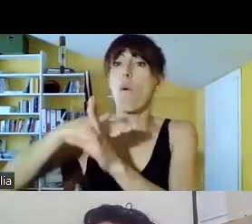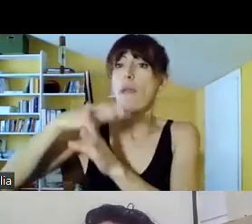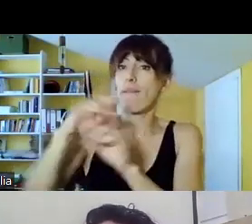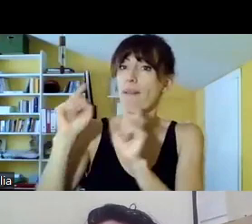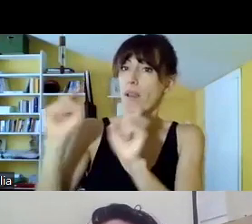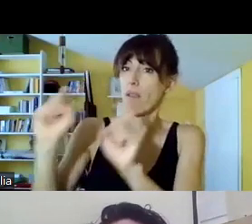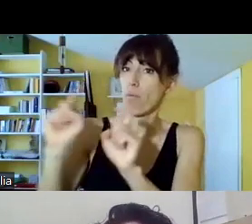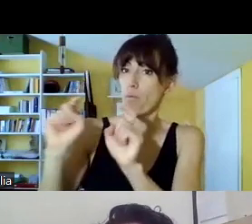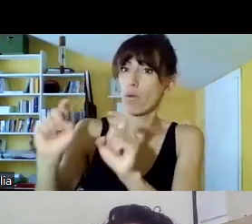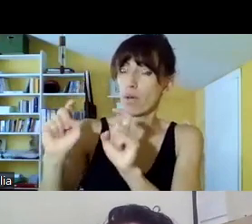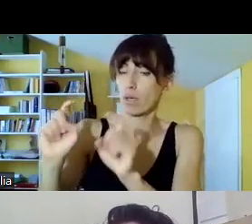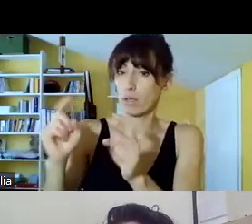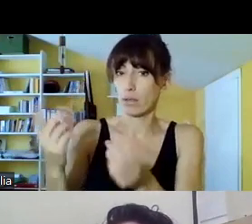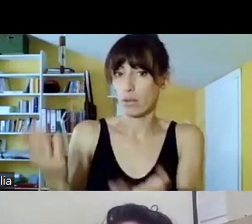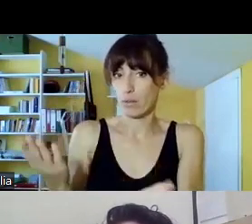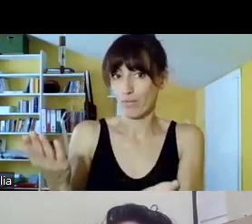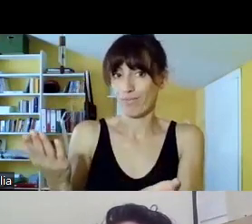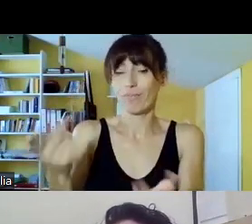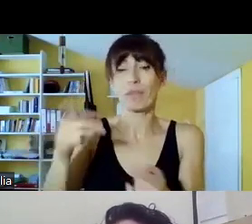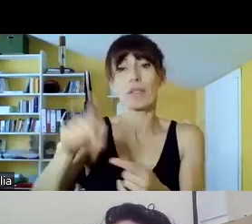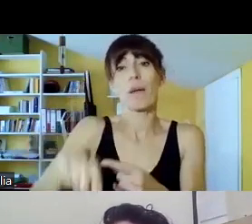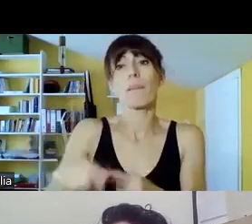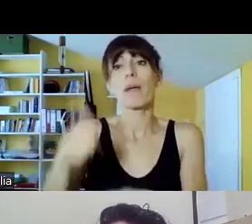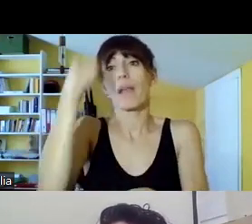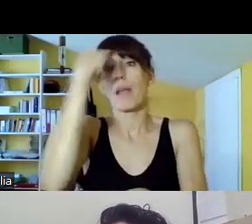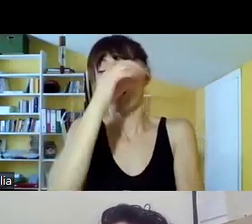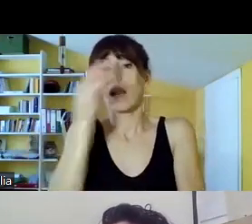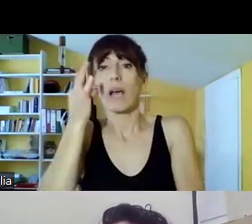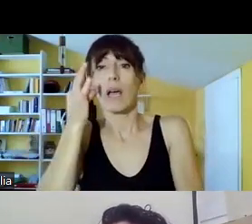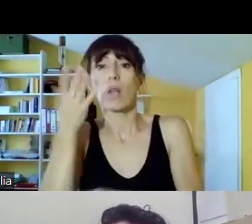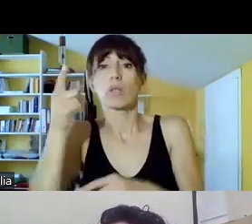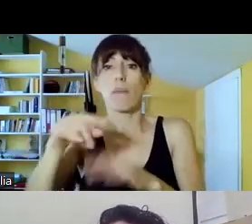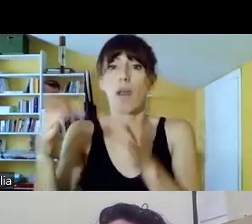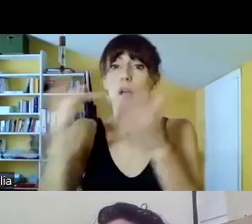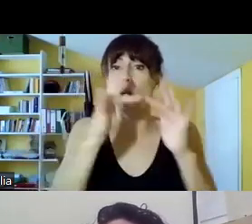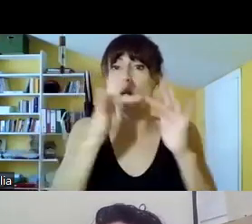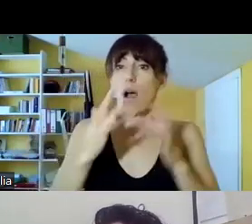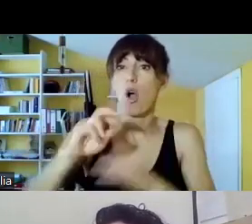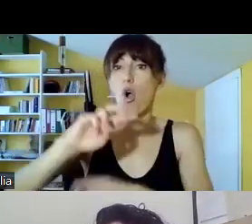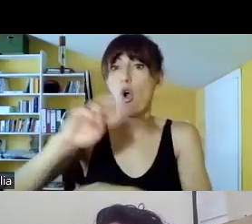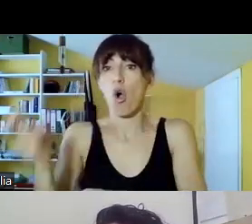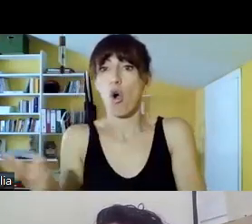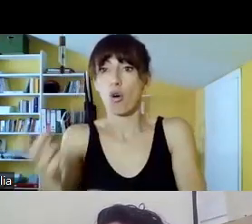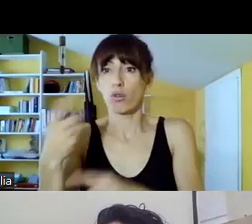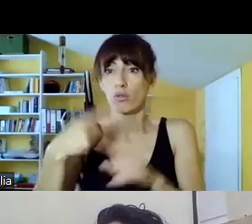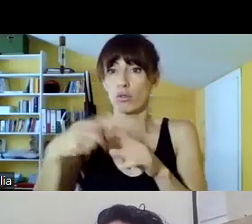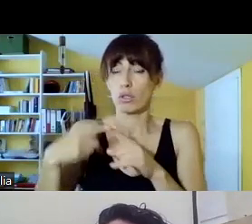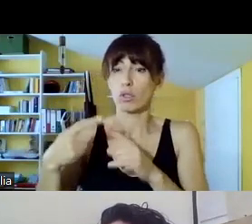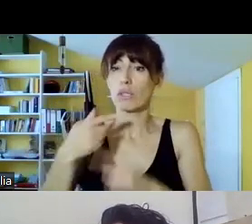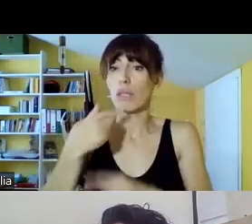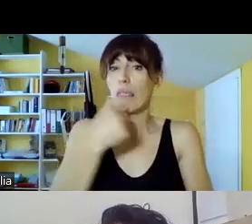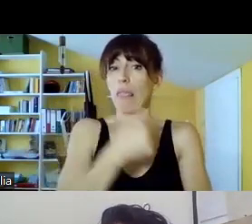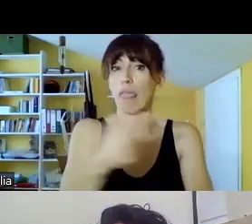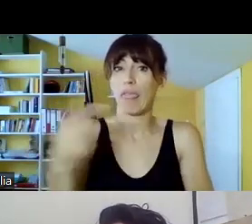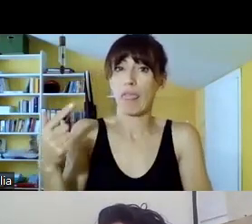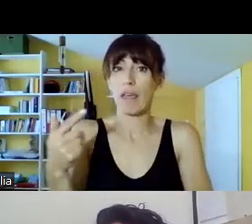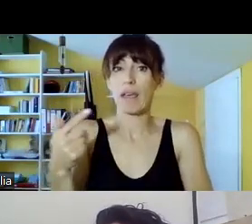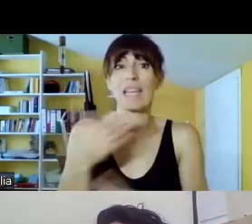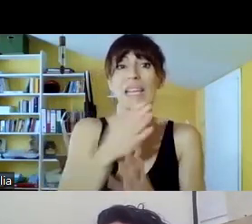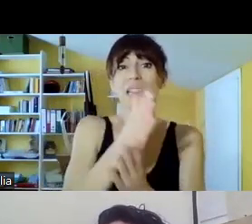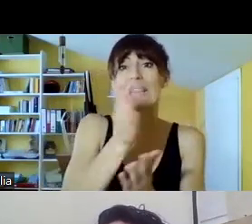idea de que el género intersecciona con otras vulnerabilidades, Kimberly Crenshaw lo denominó